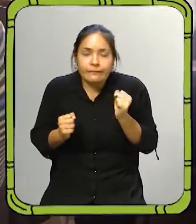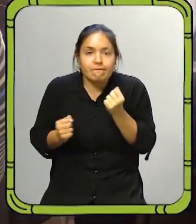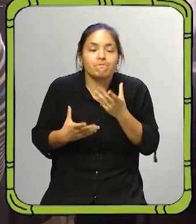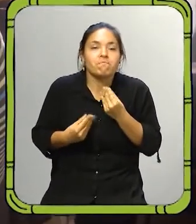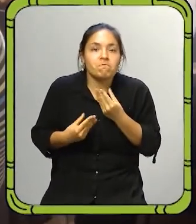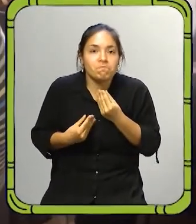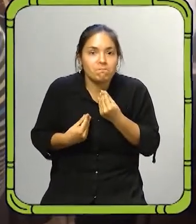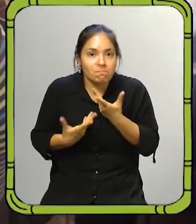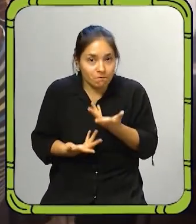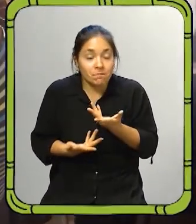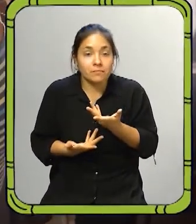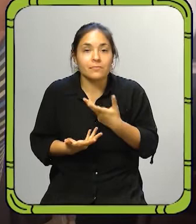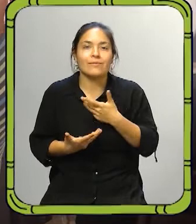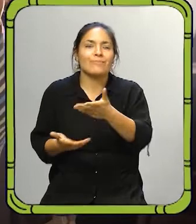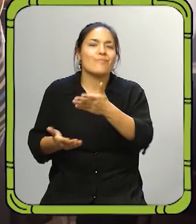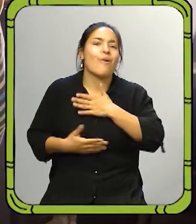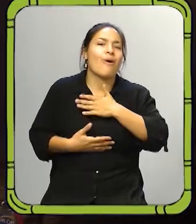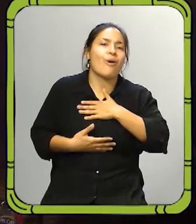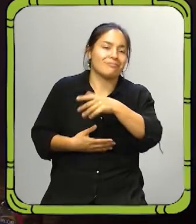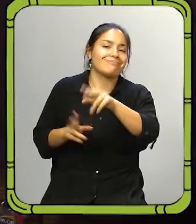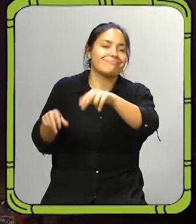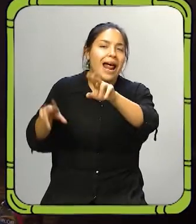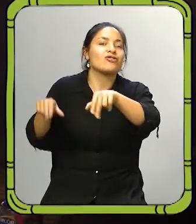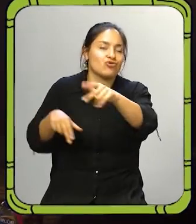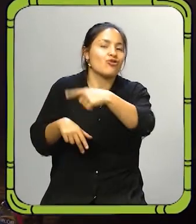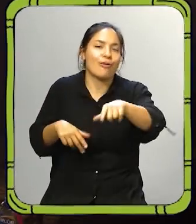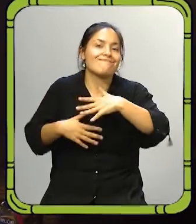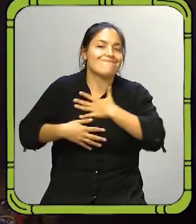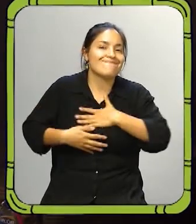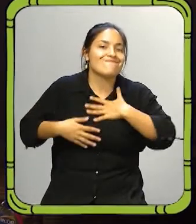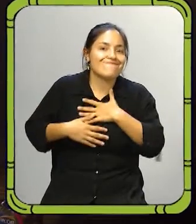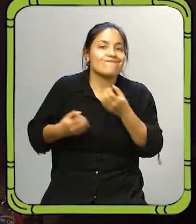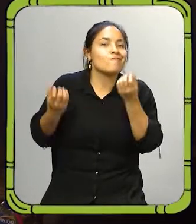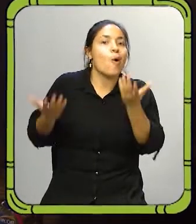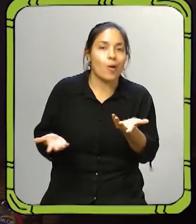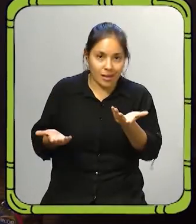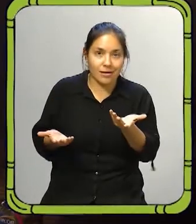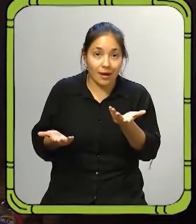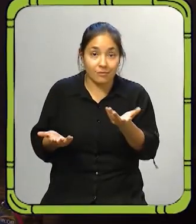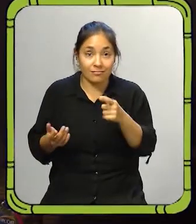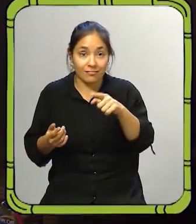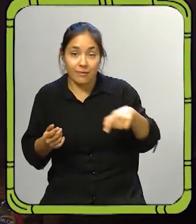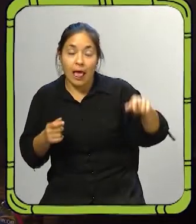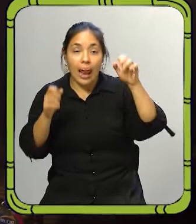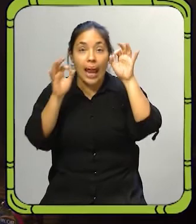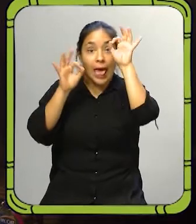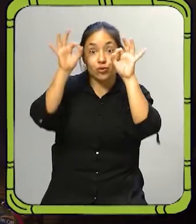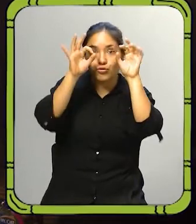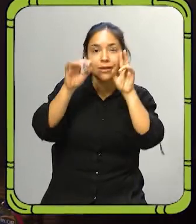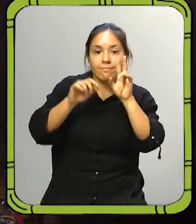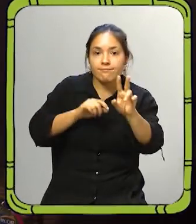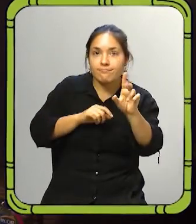miedo. Pobres, tenían razón también de sentirse así porque las lechuzas habían visto algo. Sí, sí,